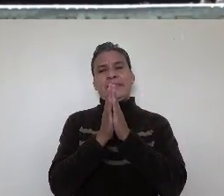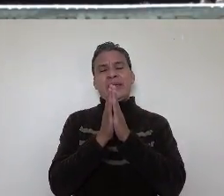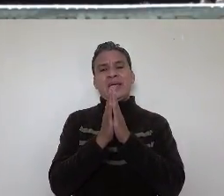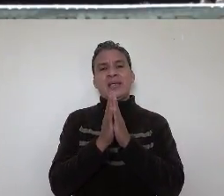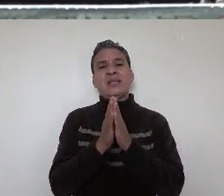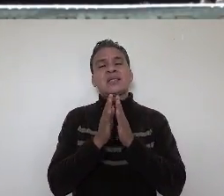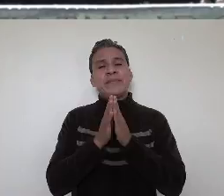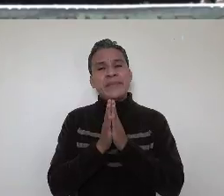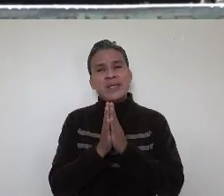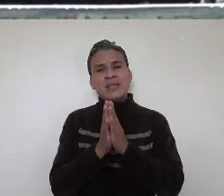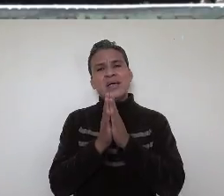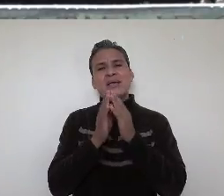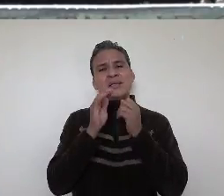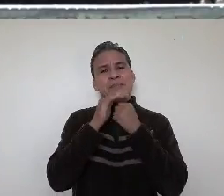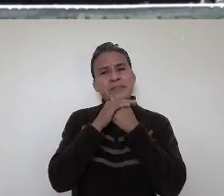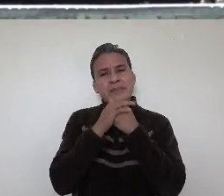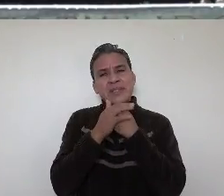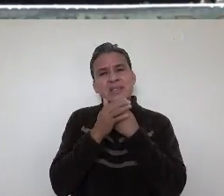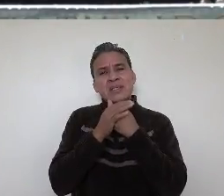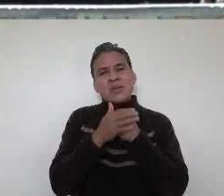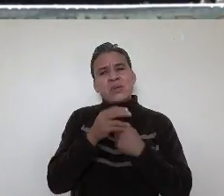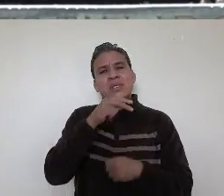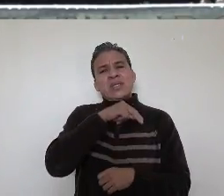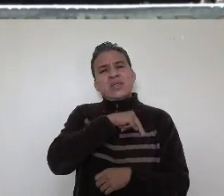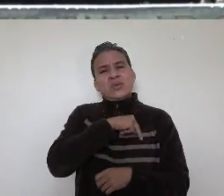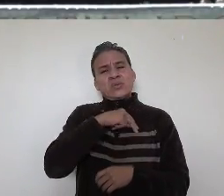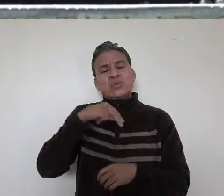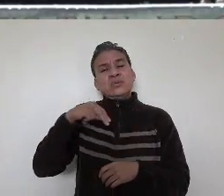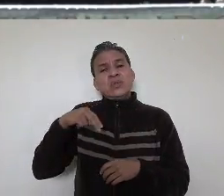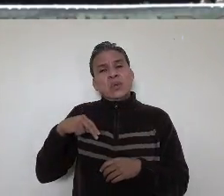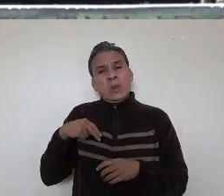ten piedad de nosotros.